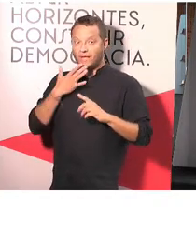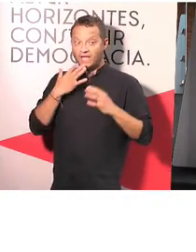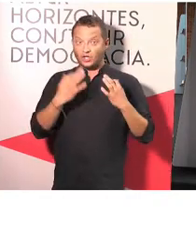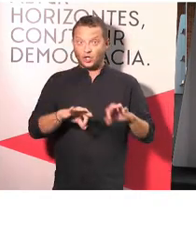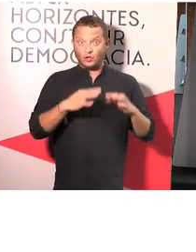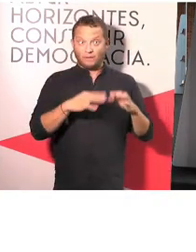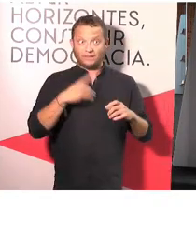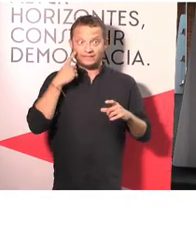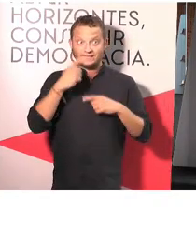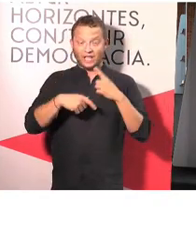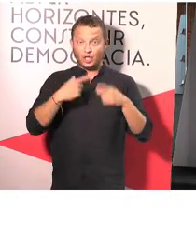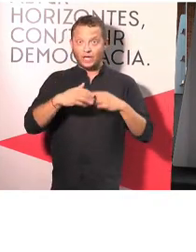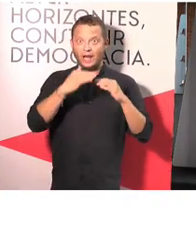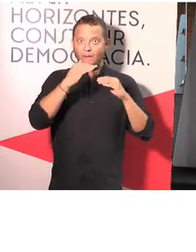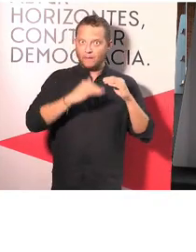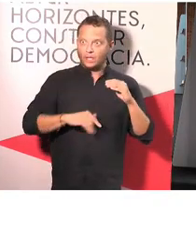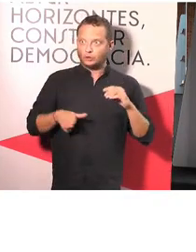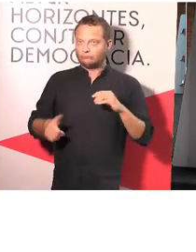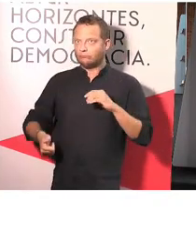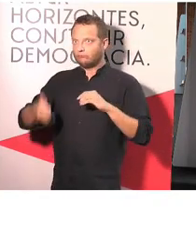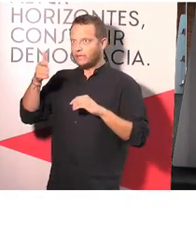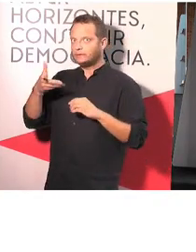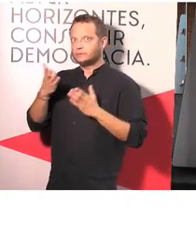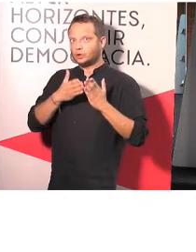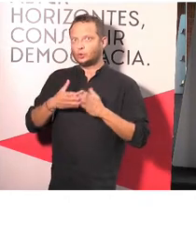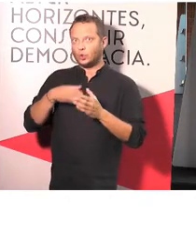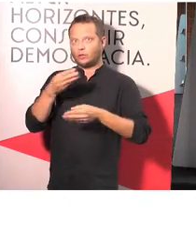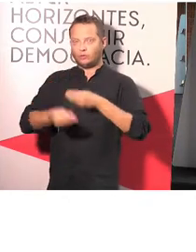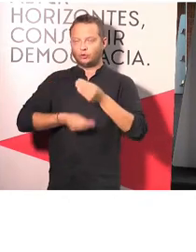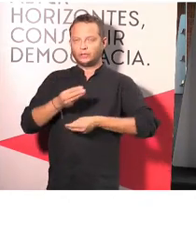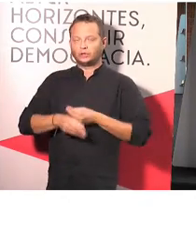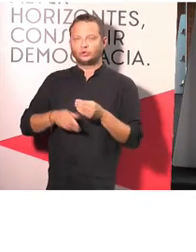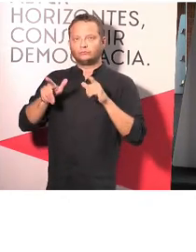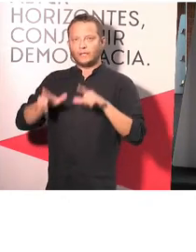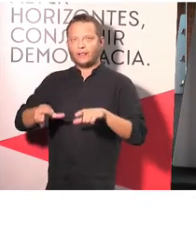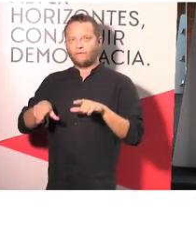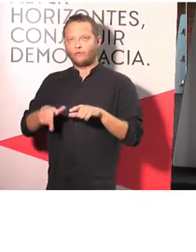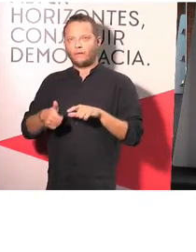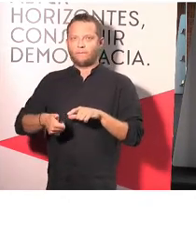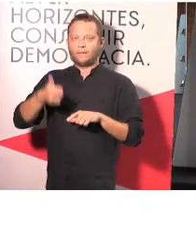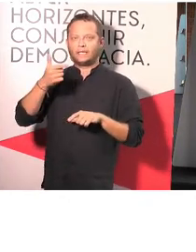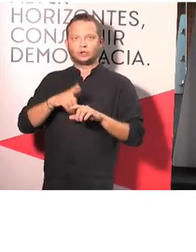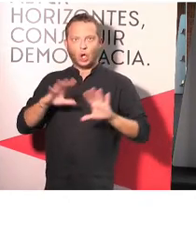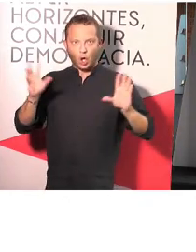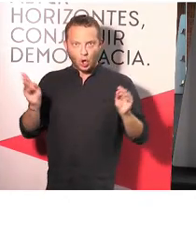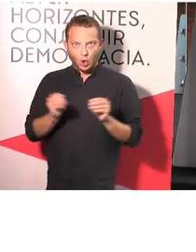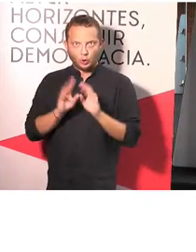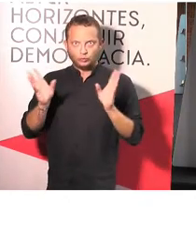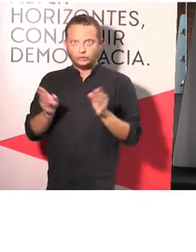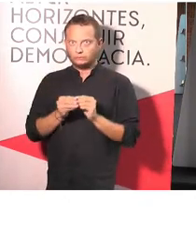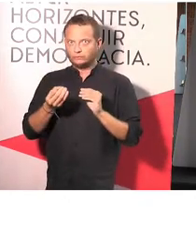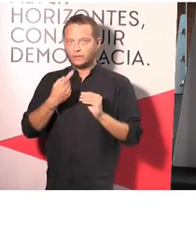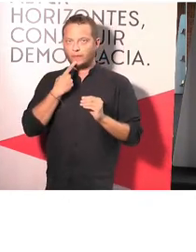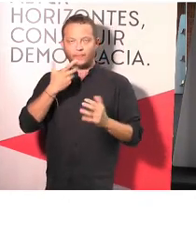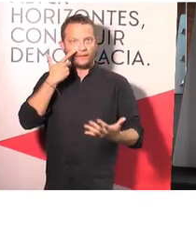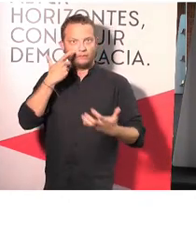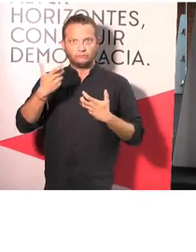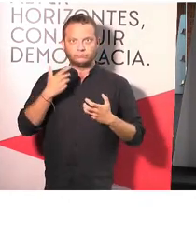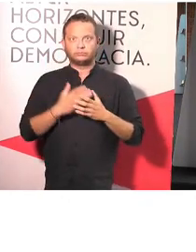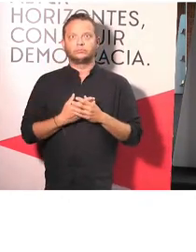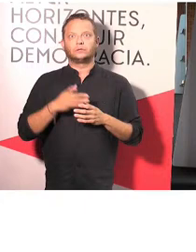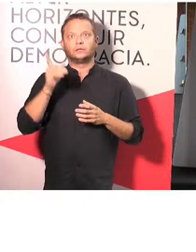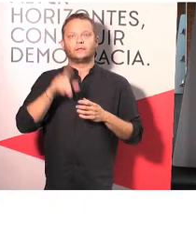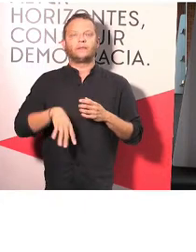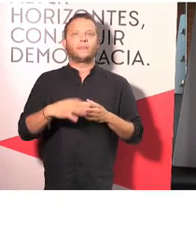economía tradicional, y en esto los estudios que se han hecho son bastante conclusivos. Y